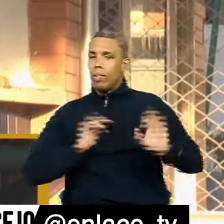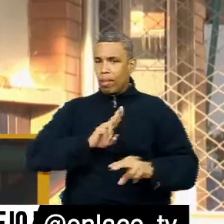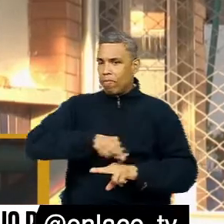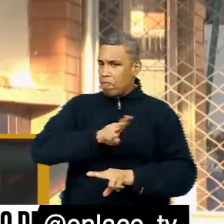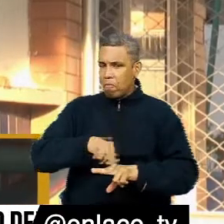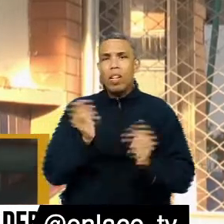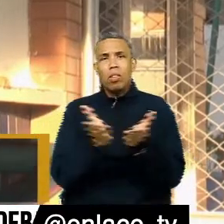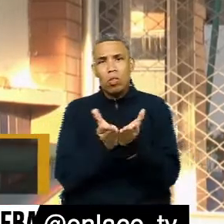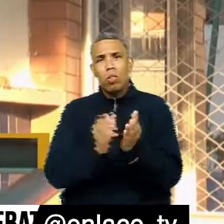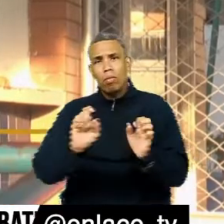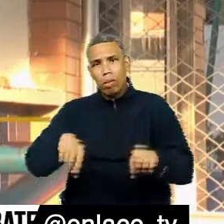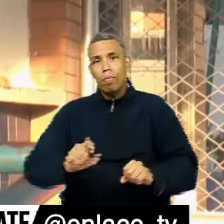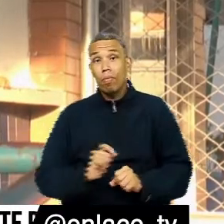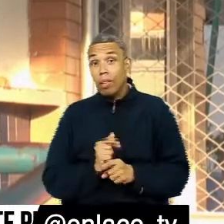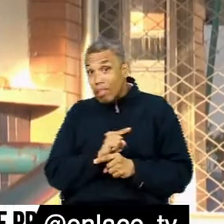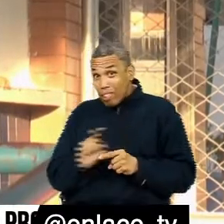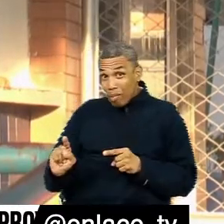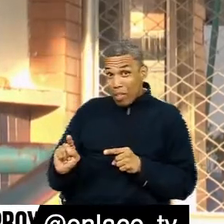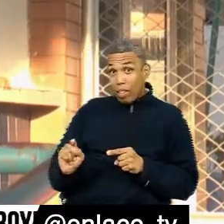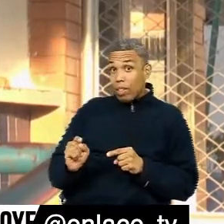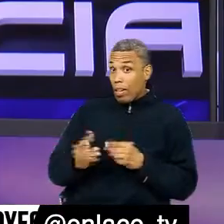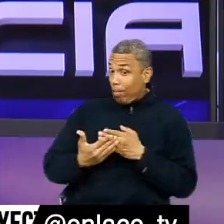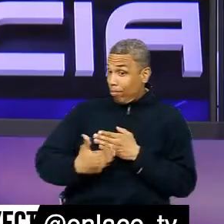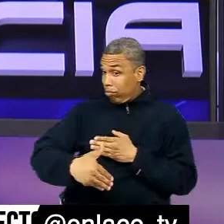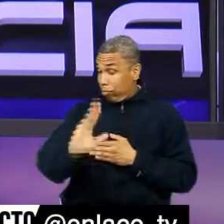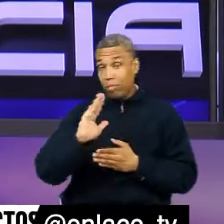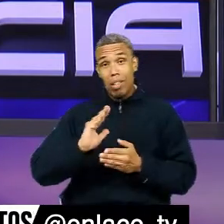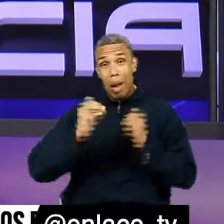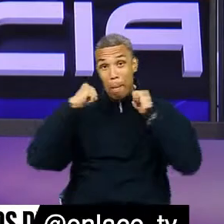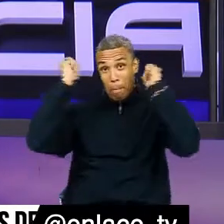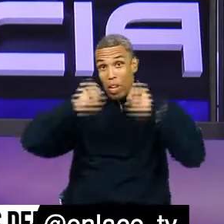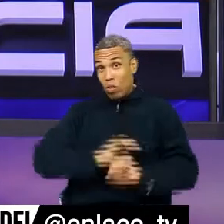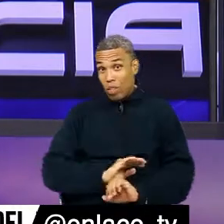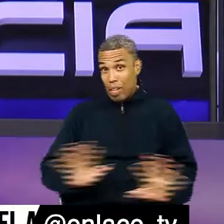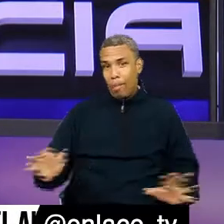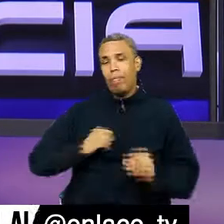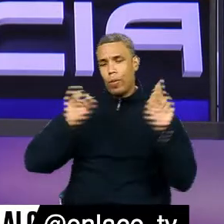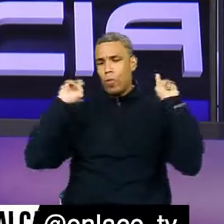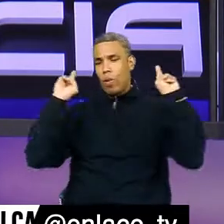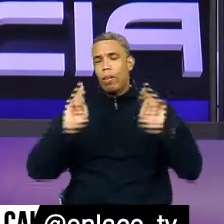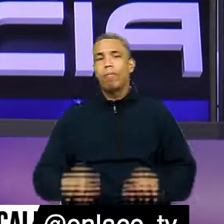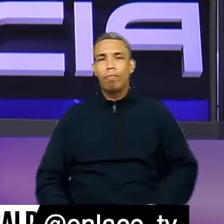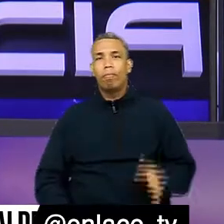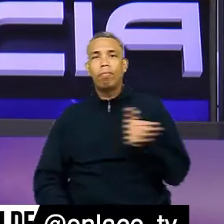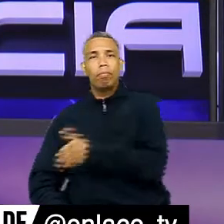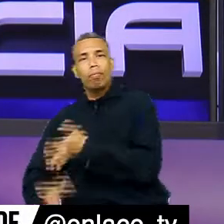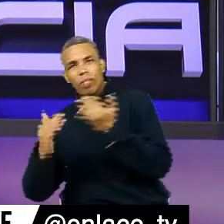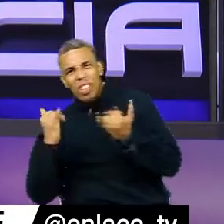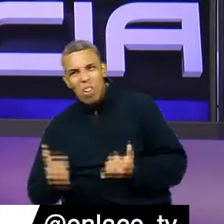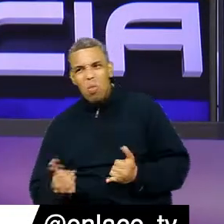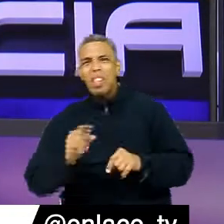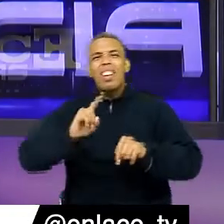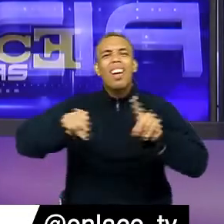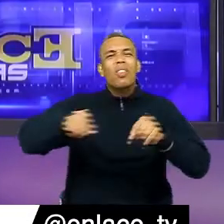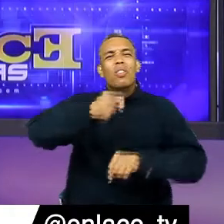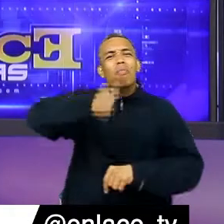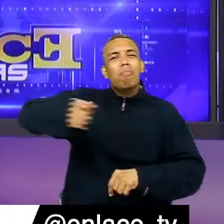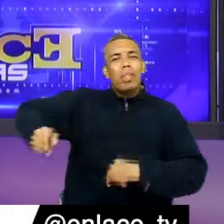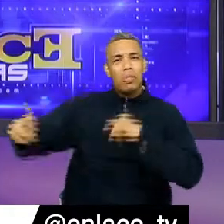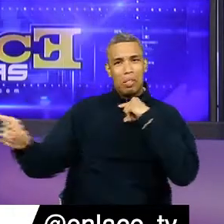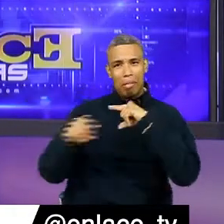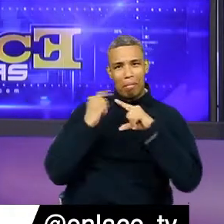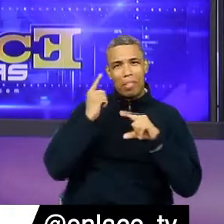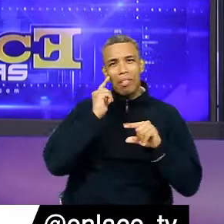semana se firmen los acuerdos y se levante el paro. A continuación, en Imágenes y Sonidos, conozcamos otros hechos